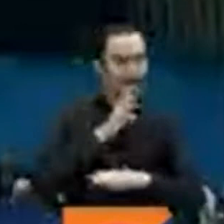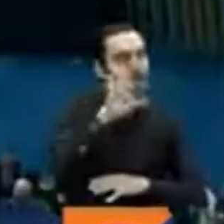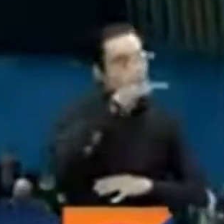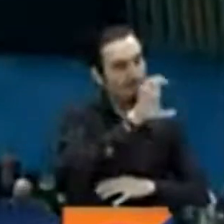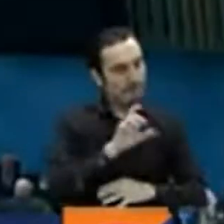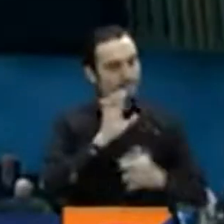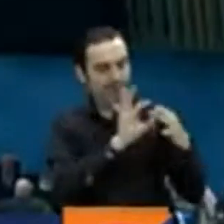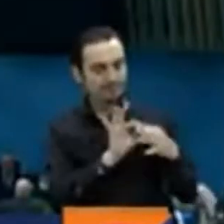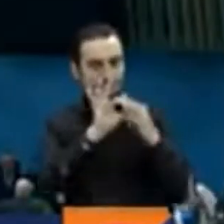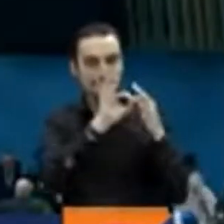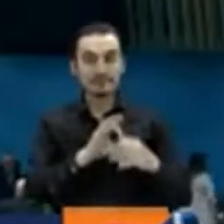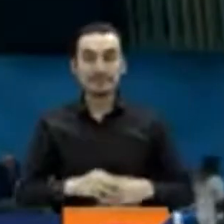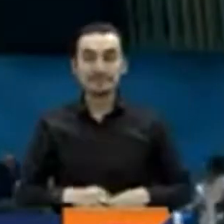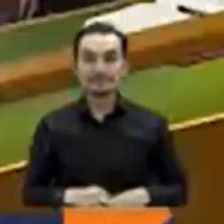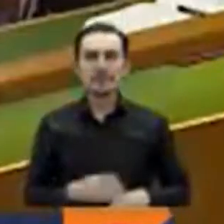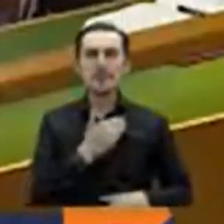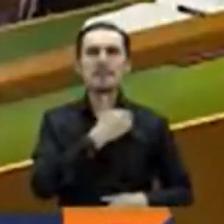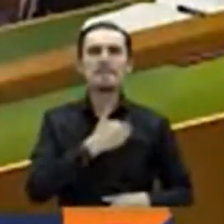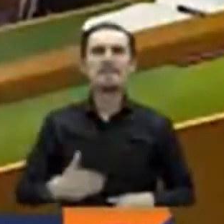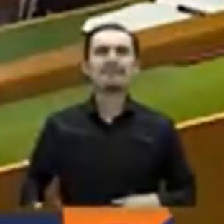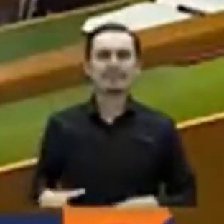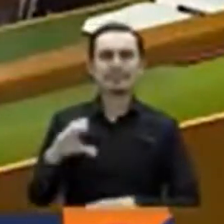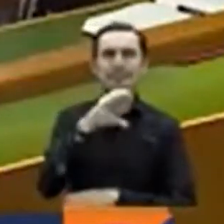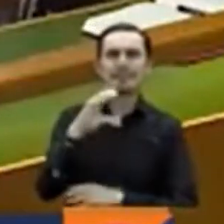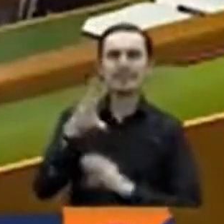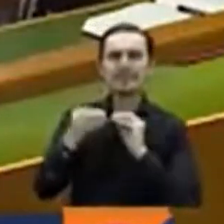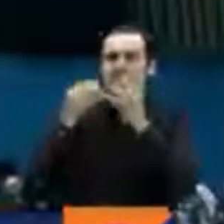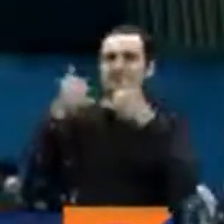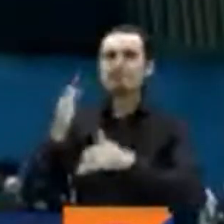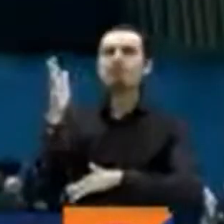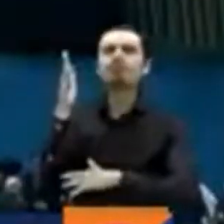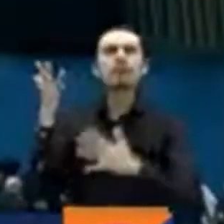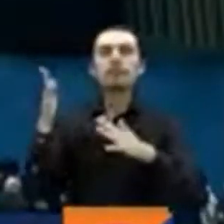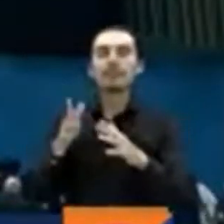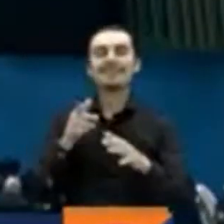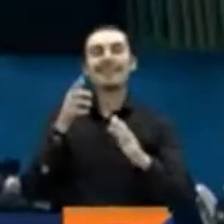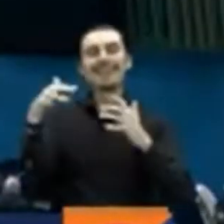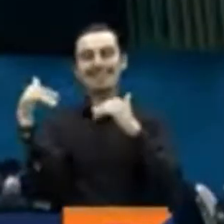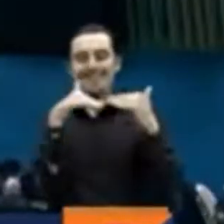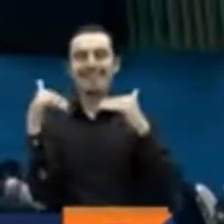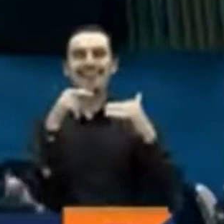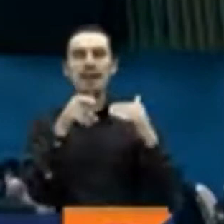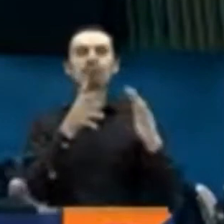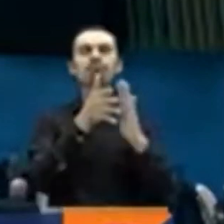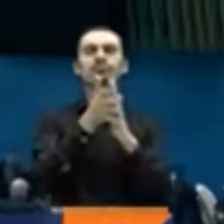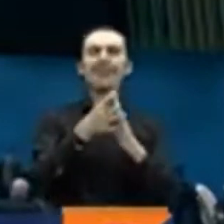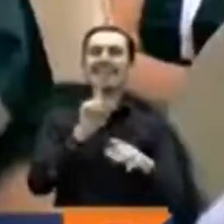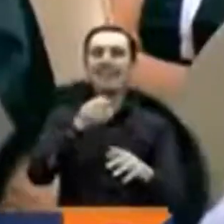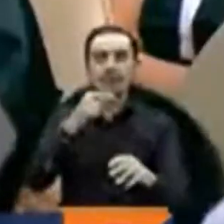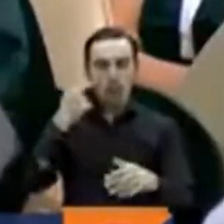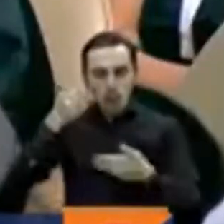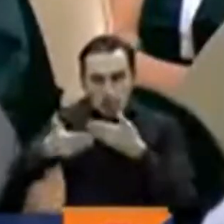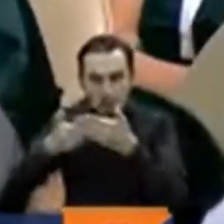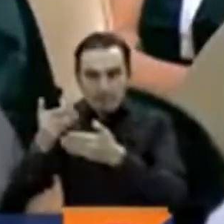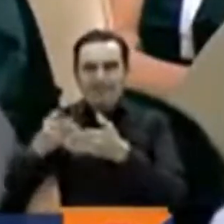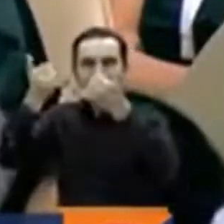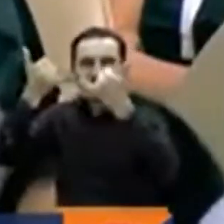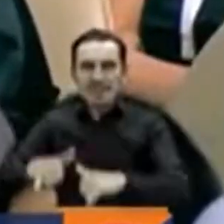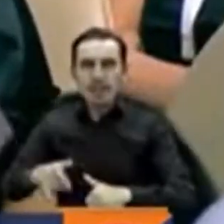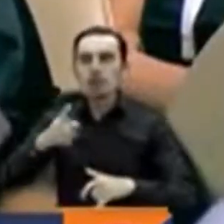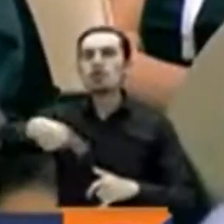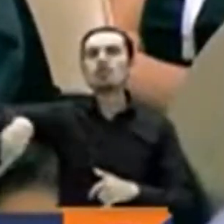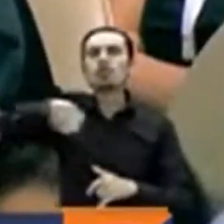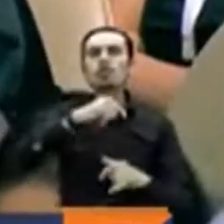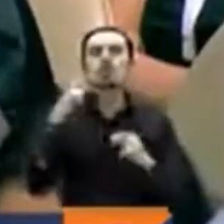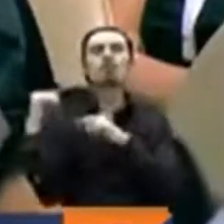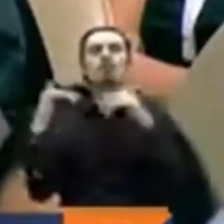naciones. El mandatario colombiano finalizó su discurso diciendo que la guerra es solo una trampa que acerca el fin de los tiempos en la gran orgía